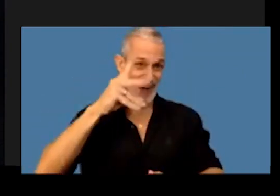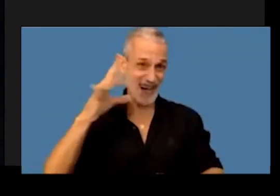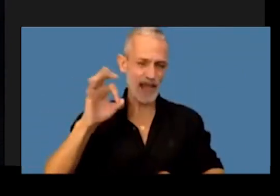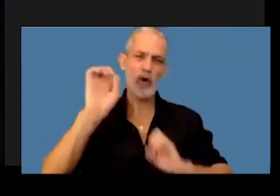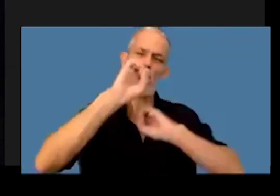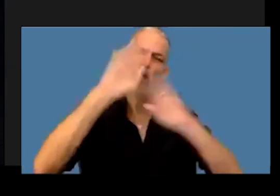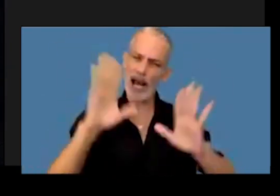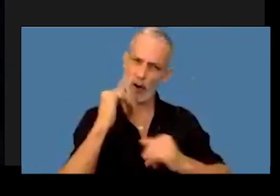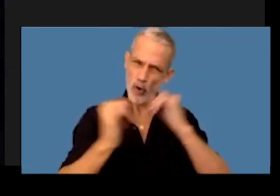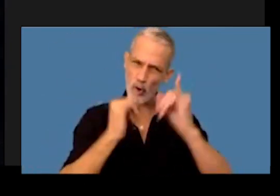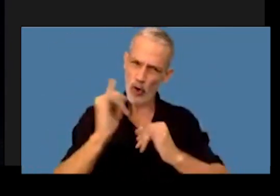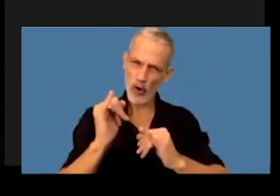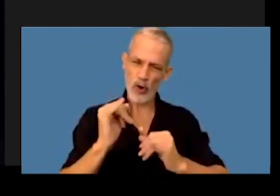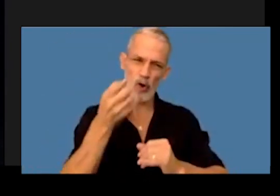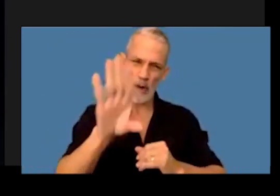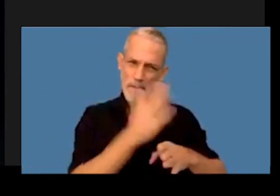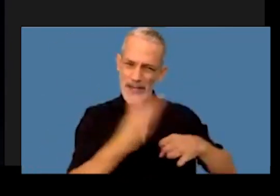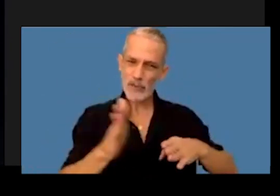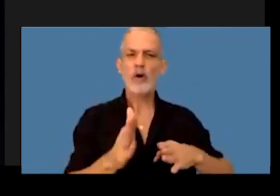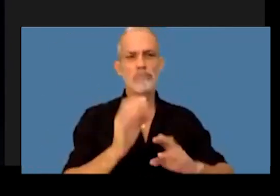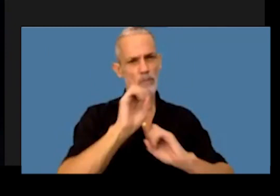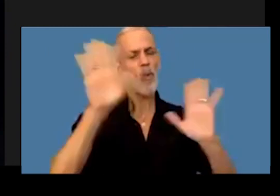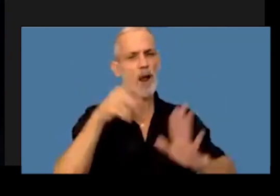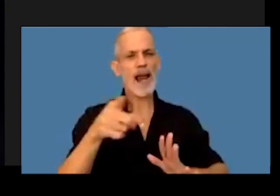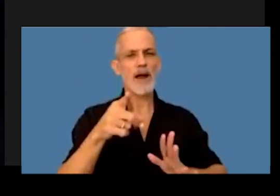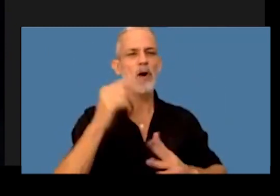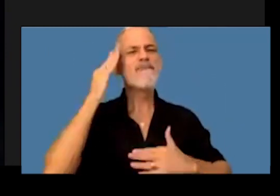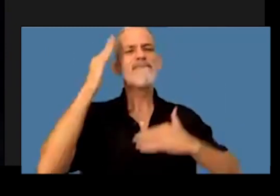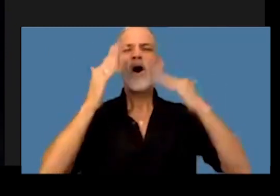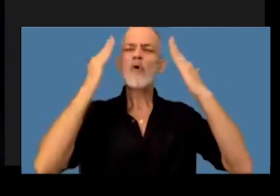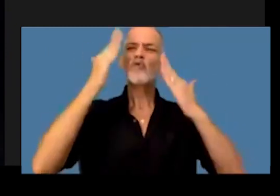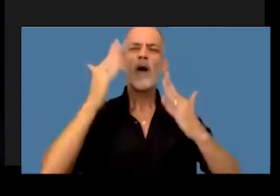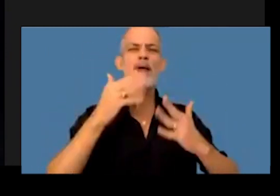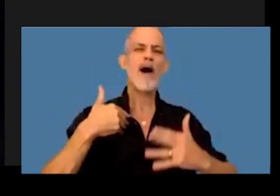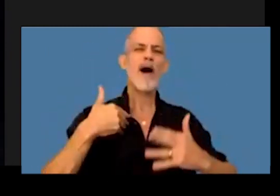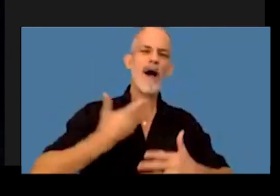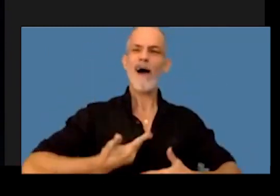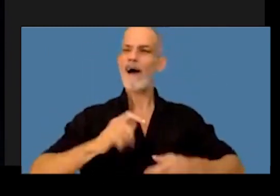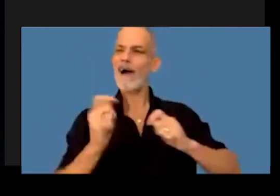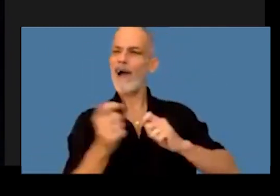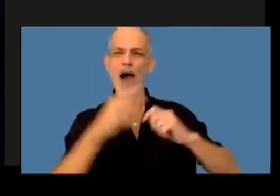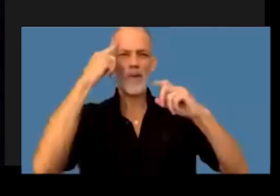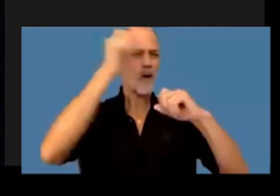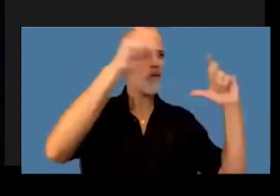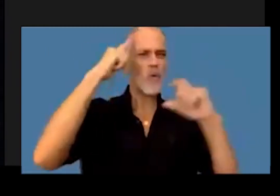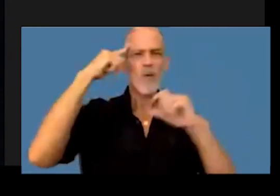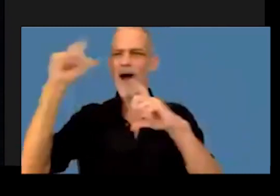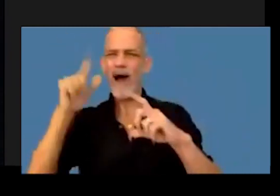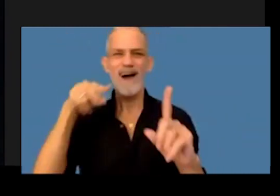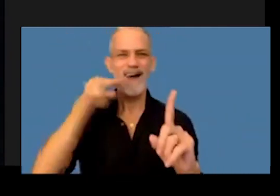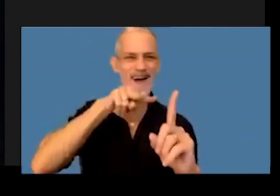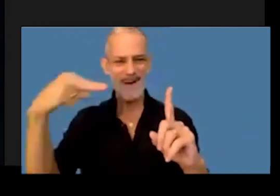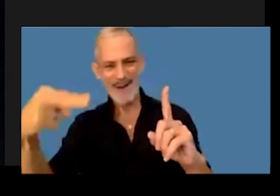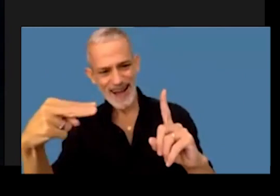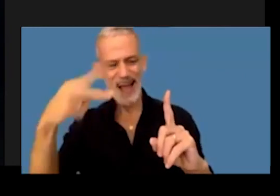comienzo. La realidad es que la ilusión del cambio de gestión, del cambio de paradigma y de perspectiva a la hora de pensar la